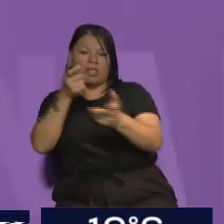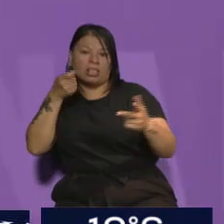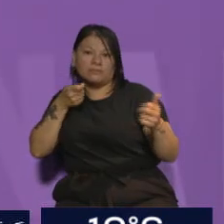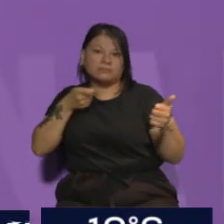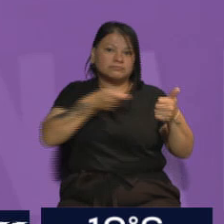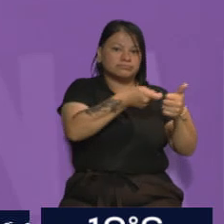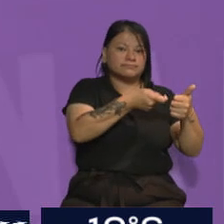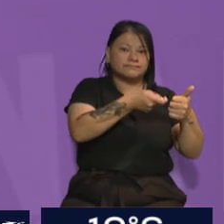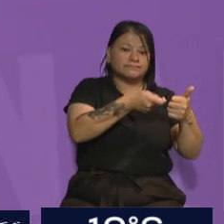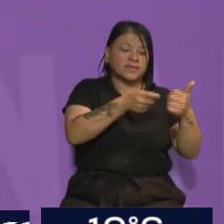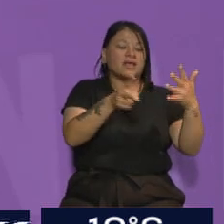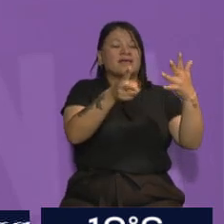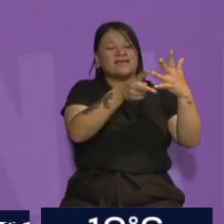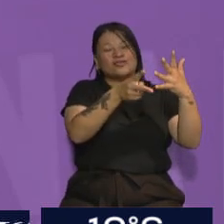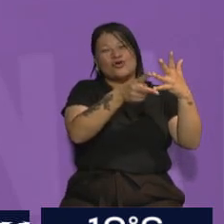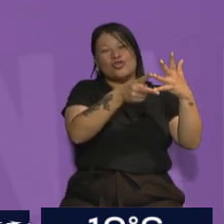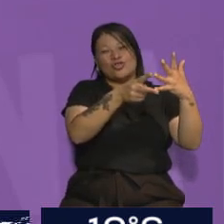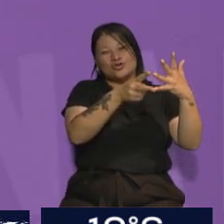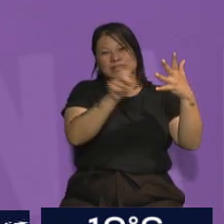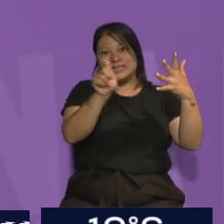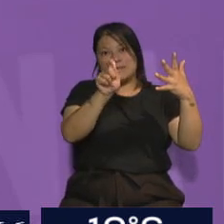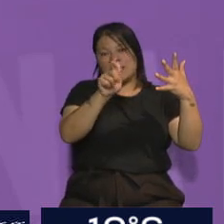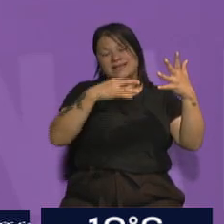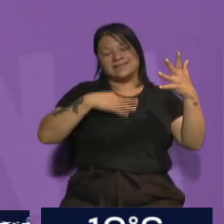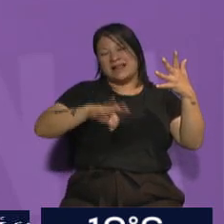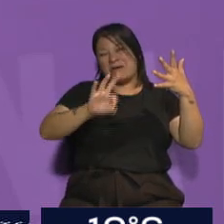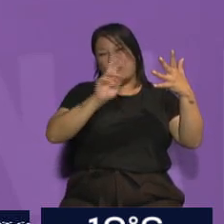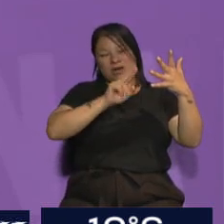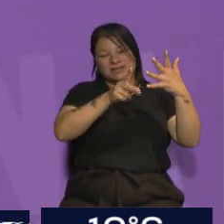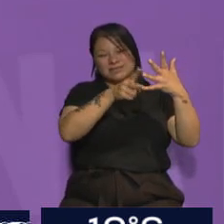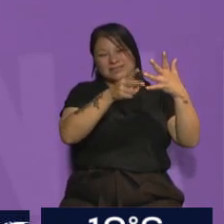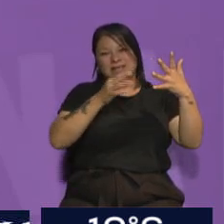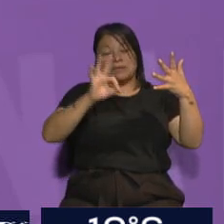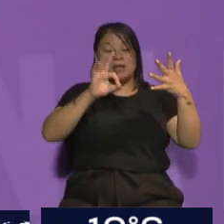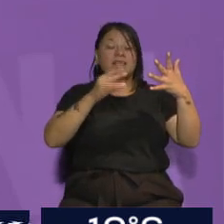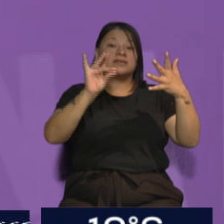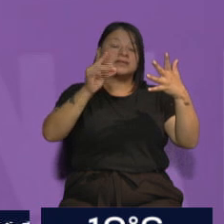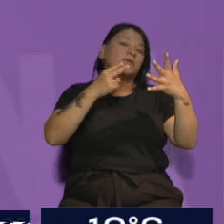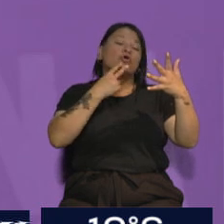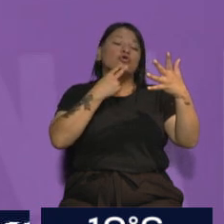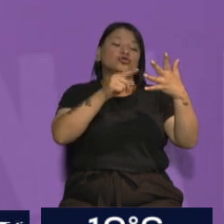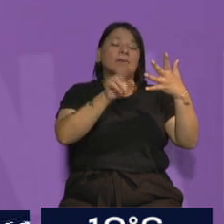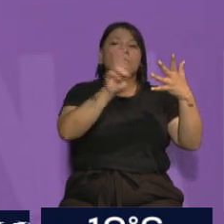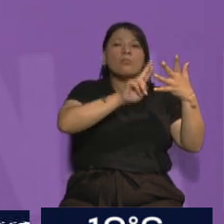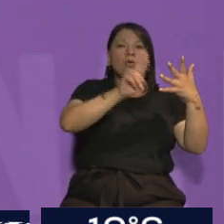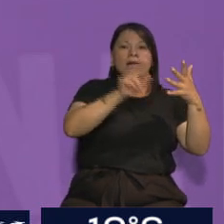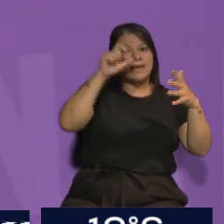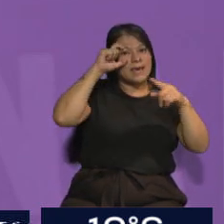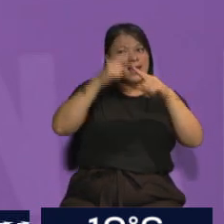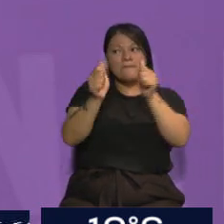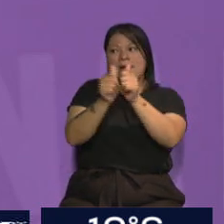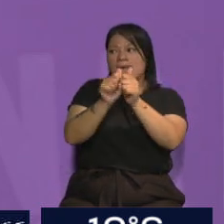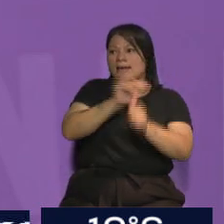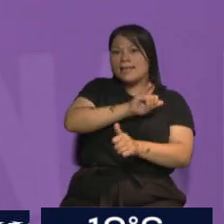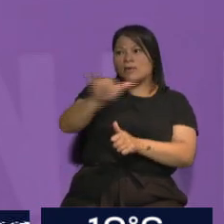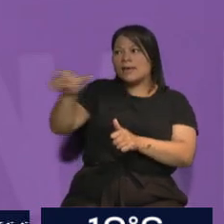los intentos de femicidio ocurridos durante este mes fueron los siguientes. El 11 de diciembre, una mujer denunció a su ex de